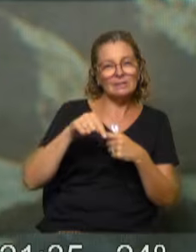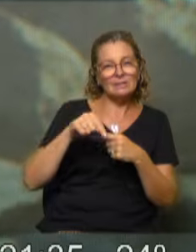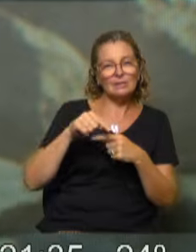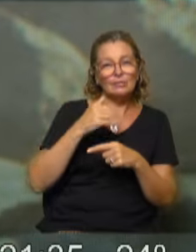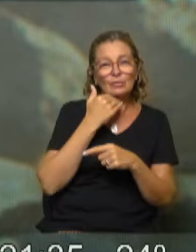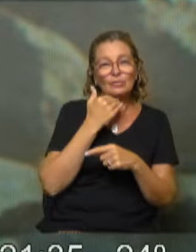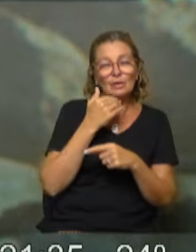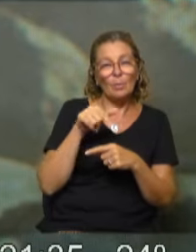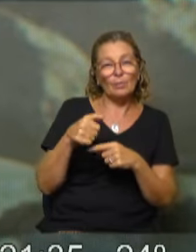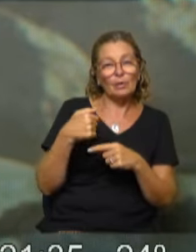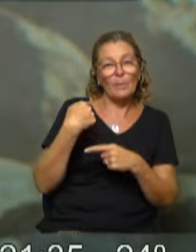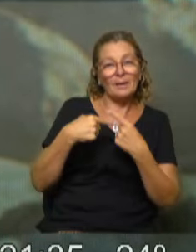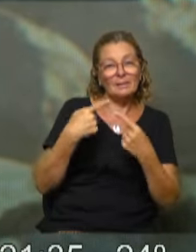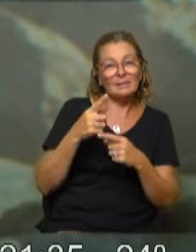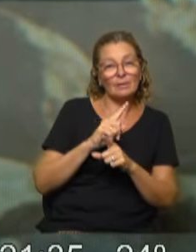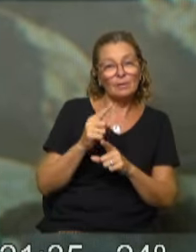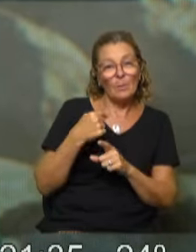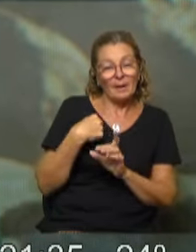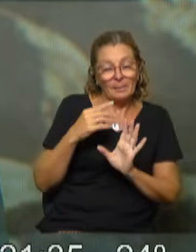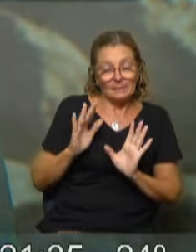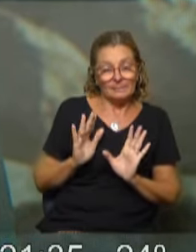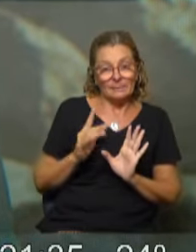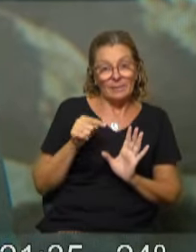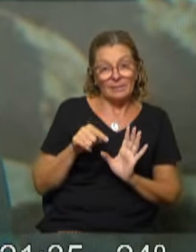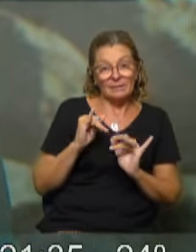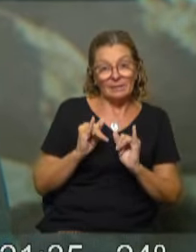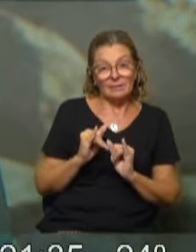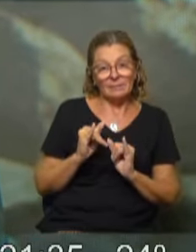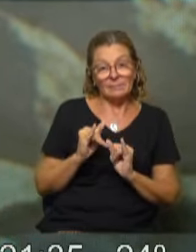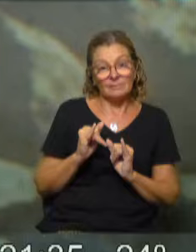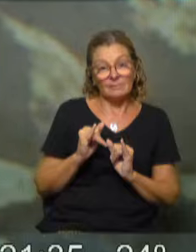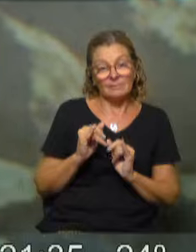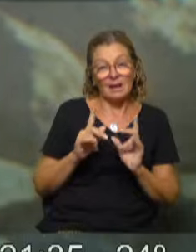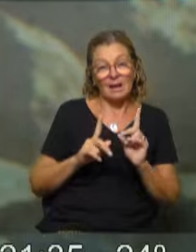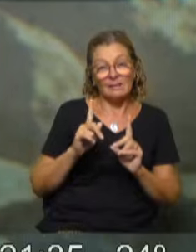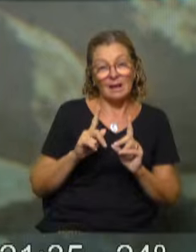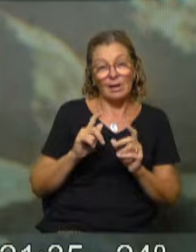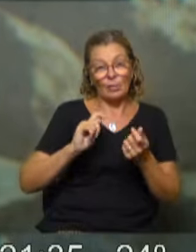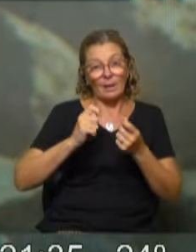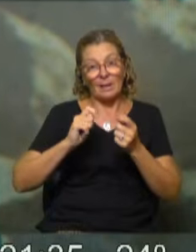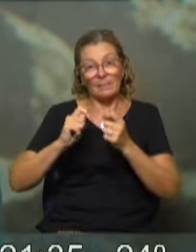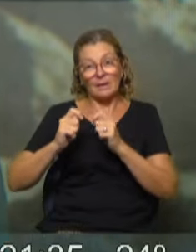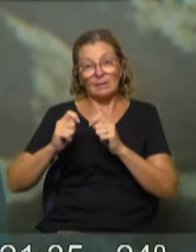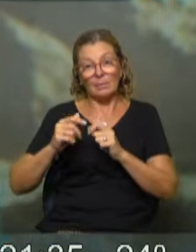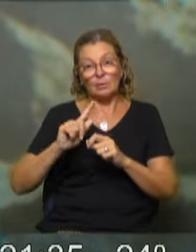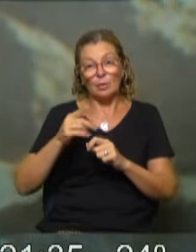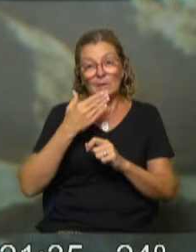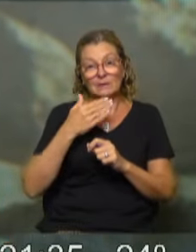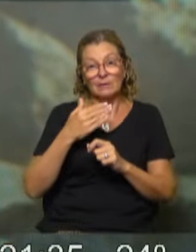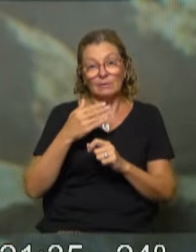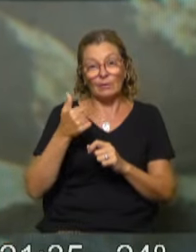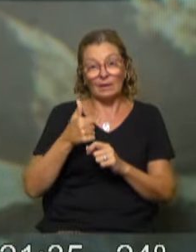sé cómo, en otros procesos no ha sido así para mí. Claro. Pero en este sí. Hay algo como que se va moviendo, que no entiendo bien qué es